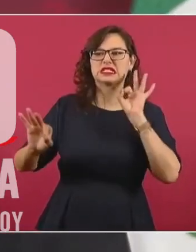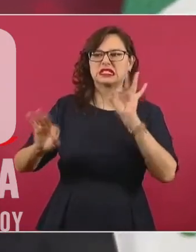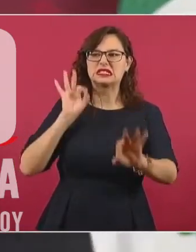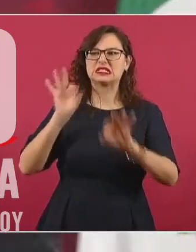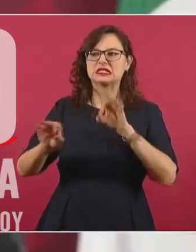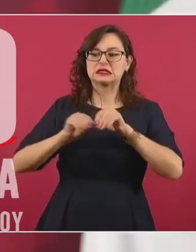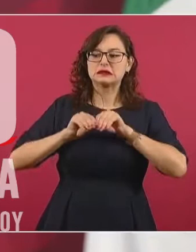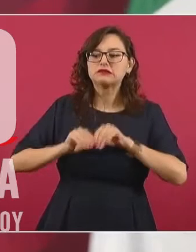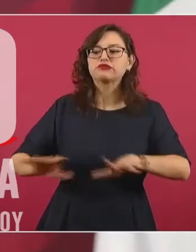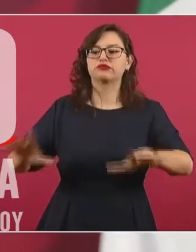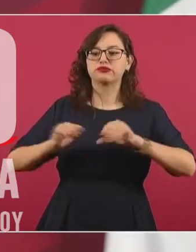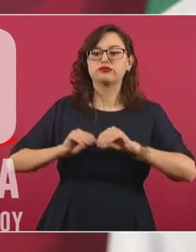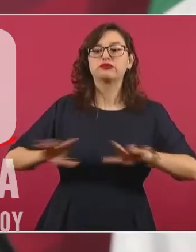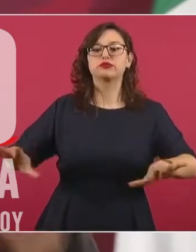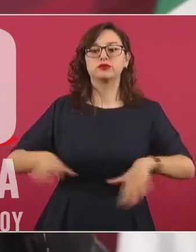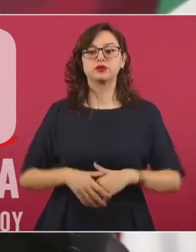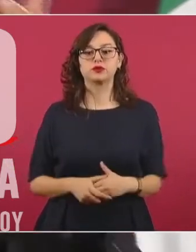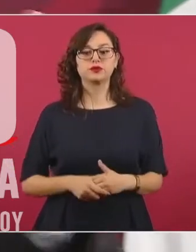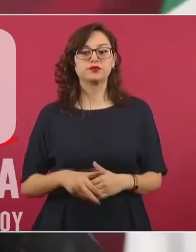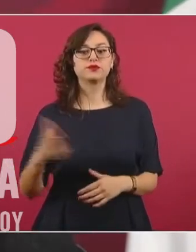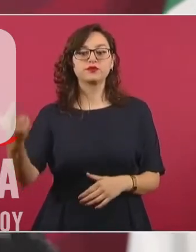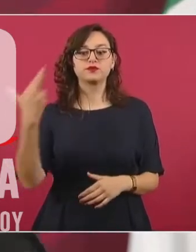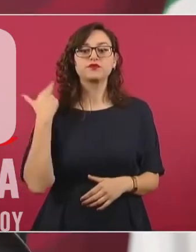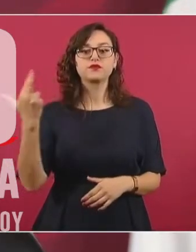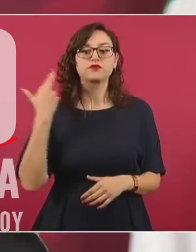se invitaba a expertos.